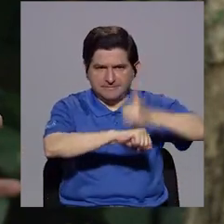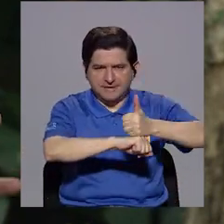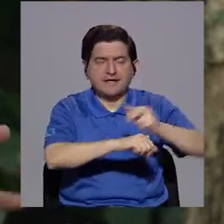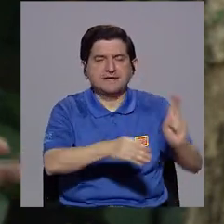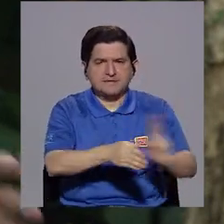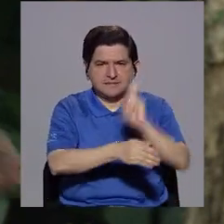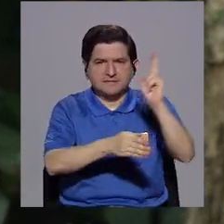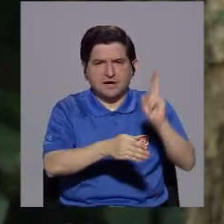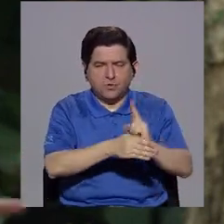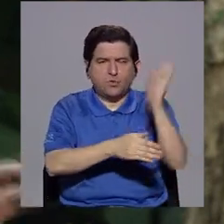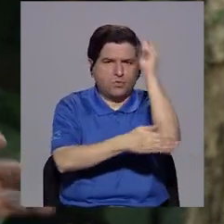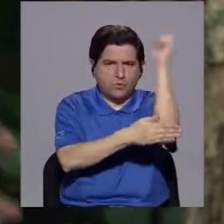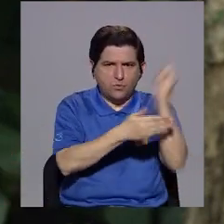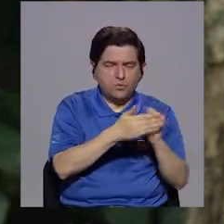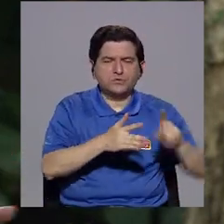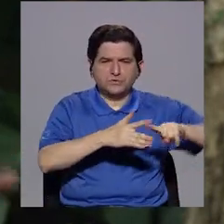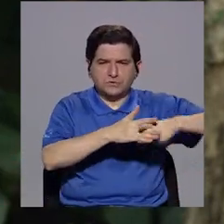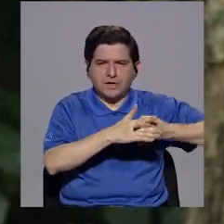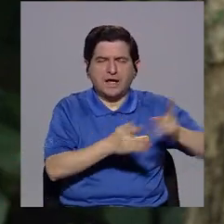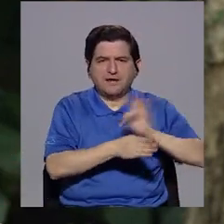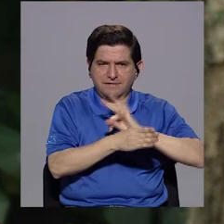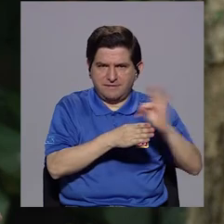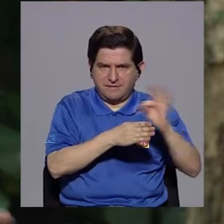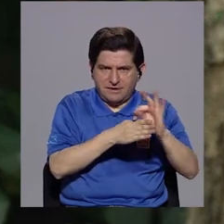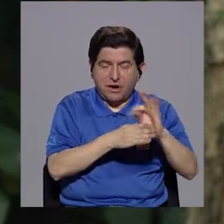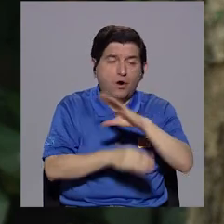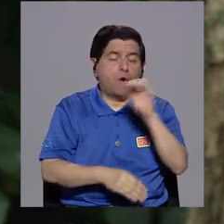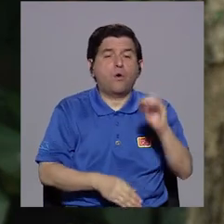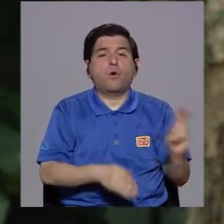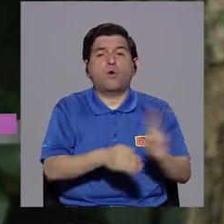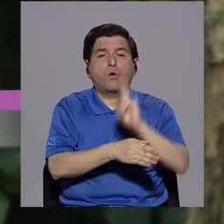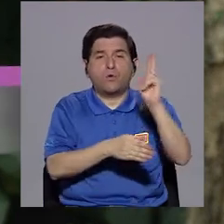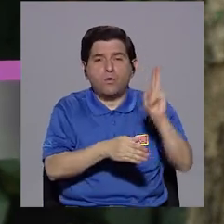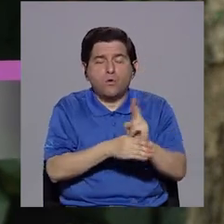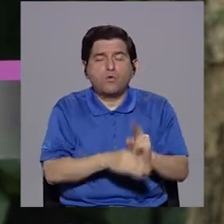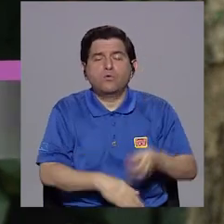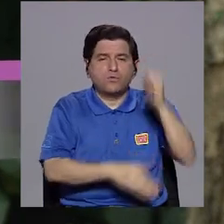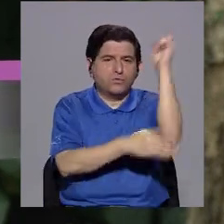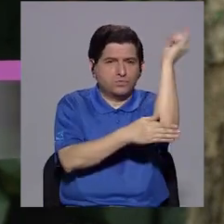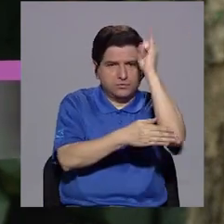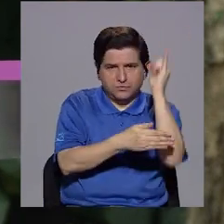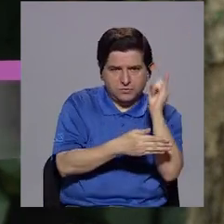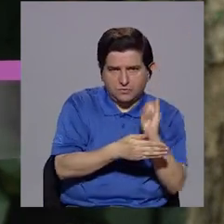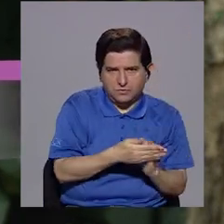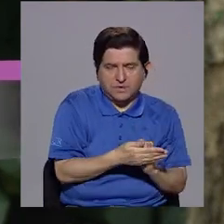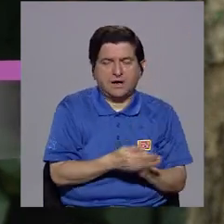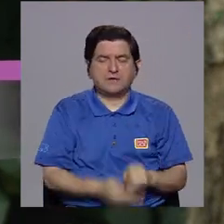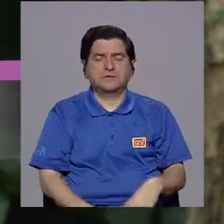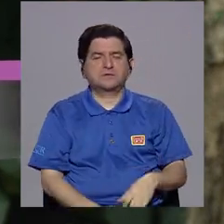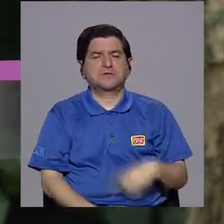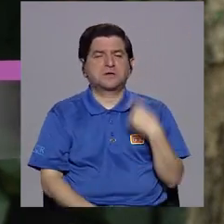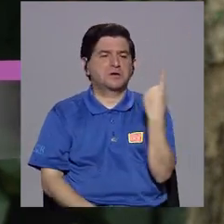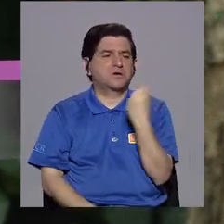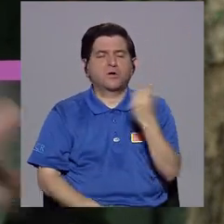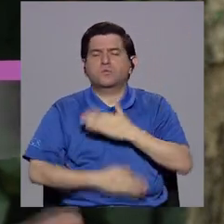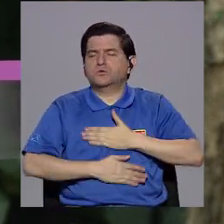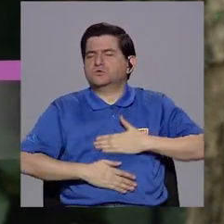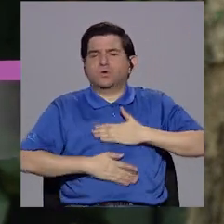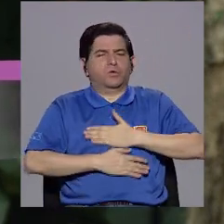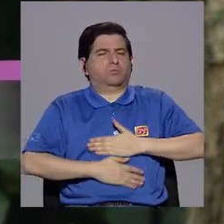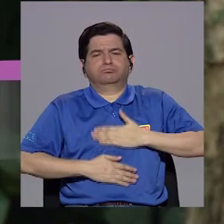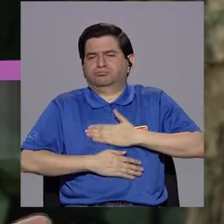¿verdad?, el uso del arte como herramienta terapéutica o el uso del arte simplemente como